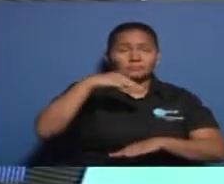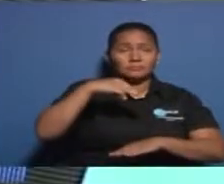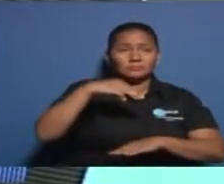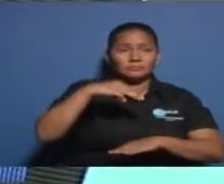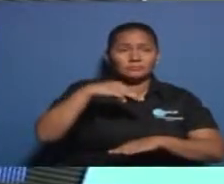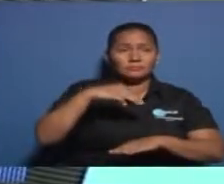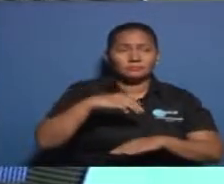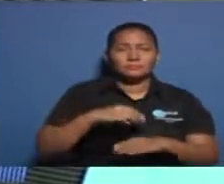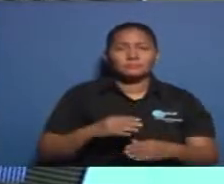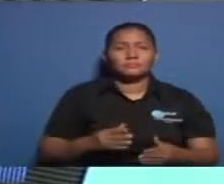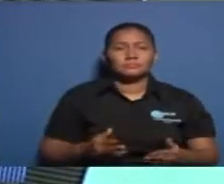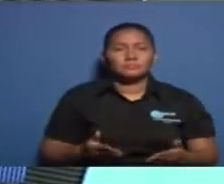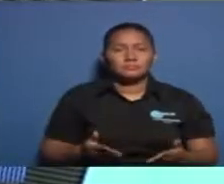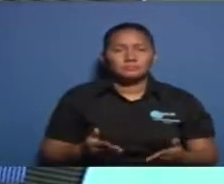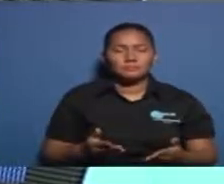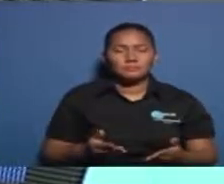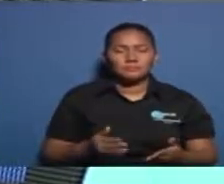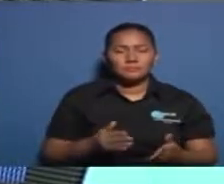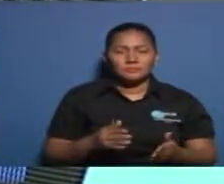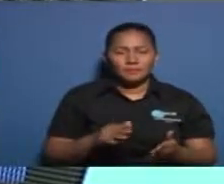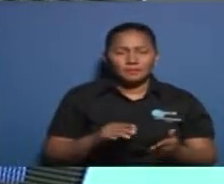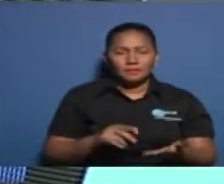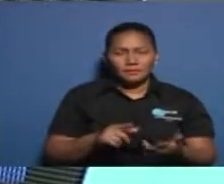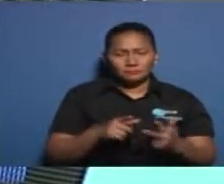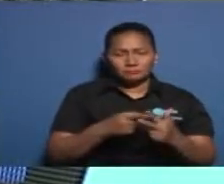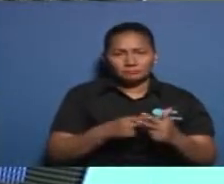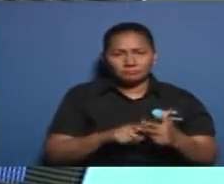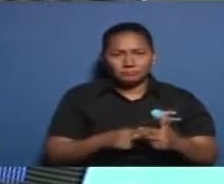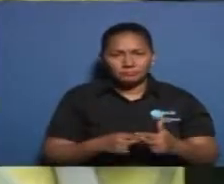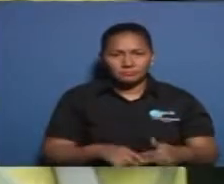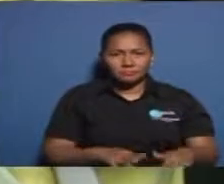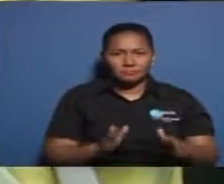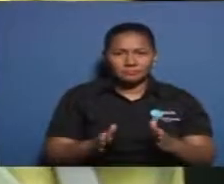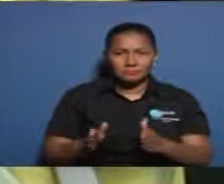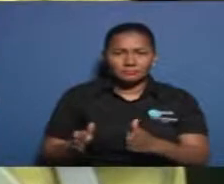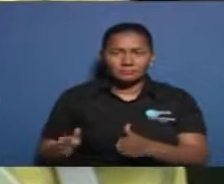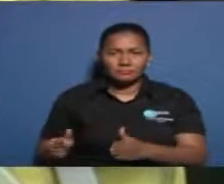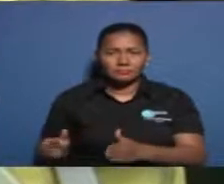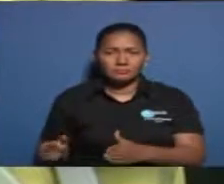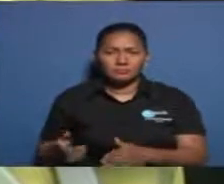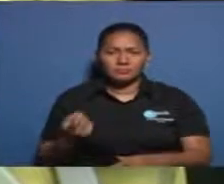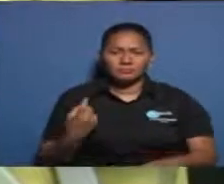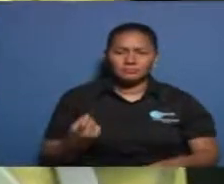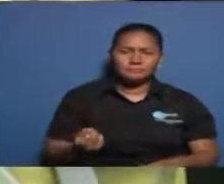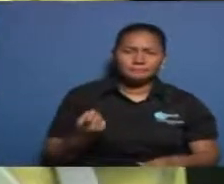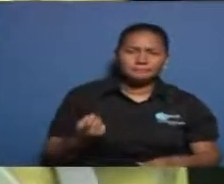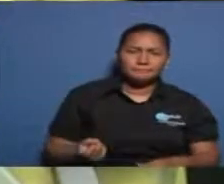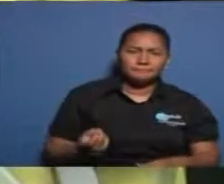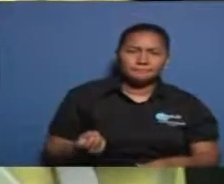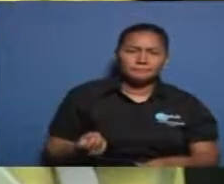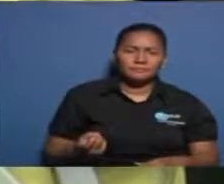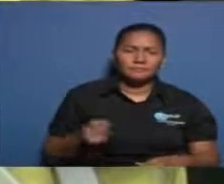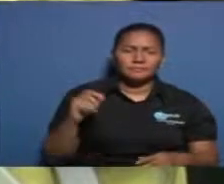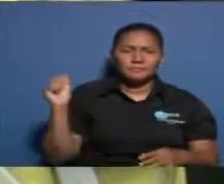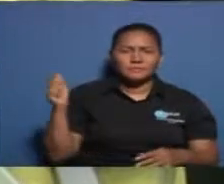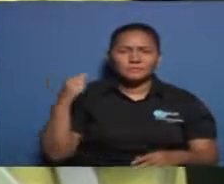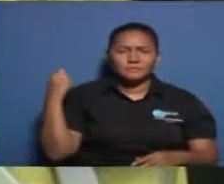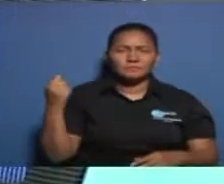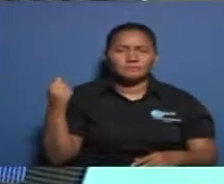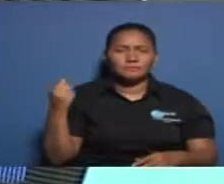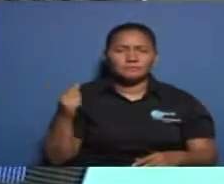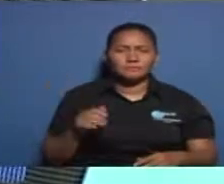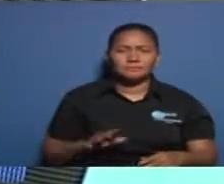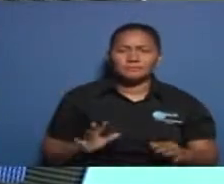comenzó un proceso que realmente necesitamos se siga fortaleciendo no puede haber una facultad de la